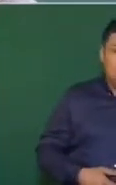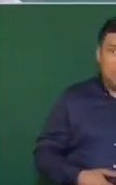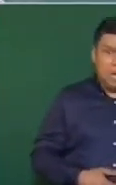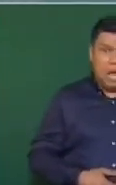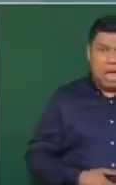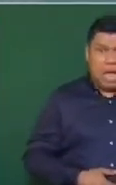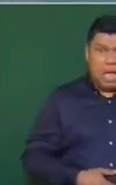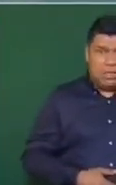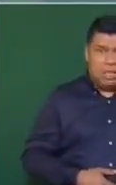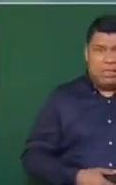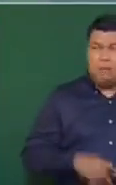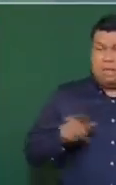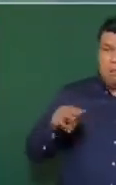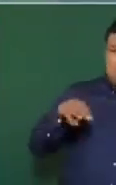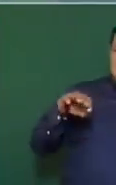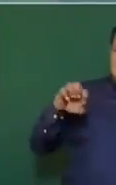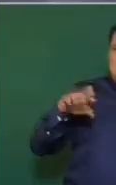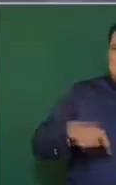Anaya.